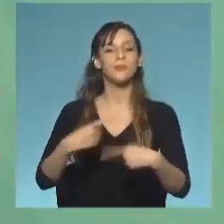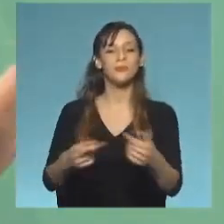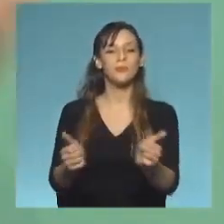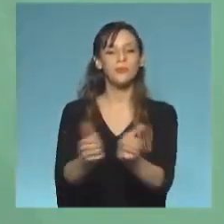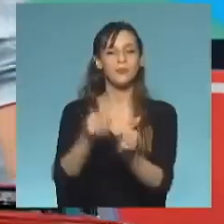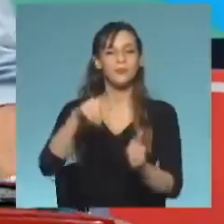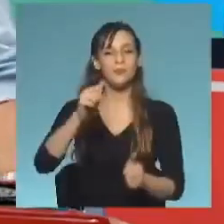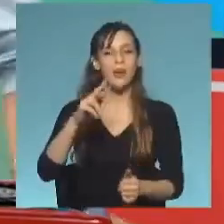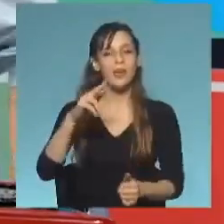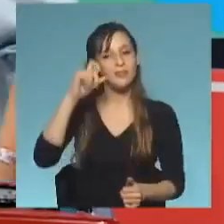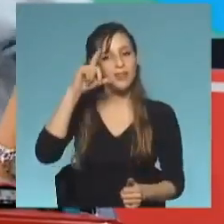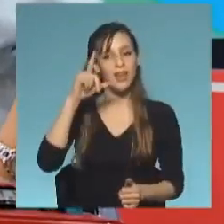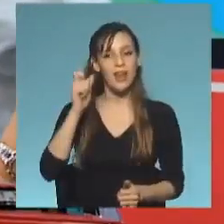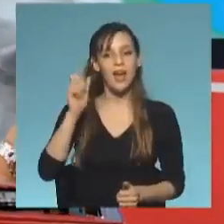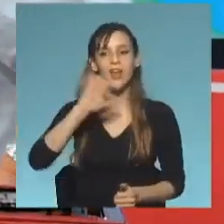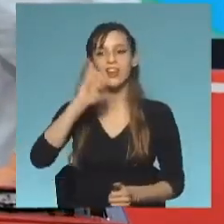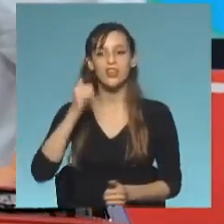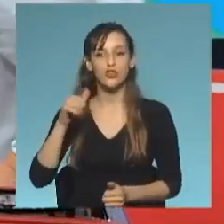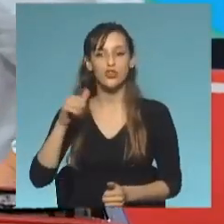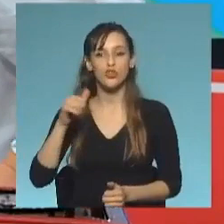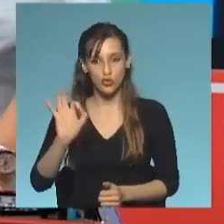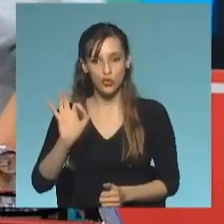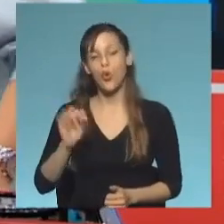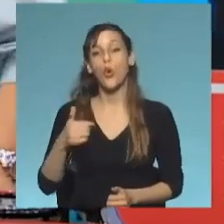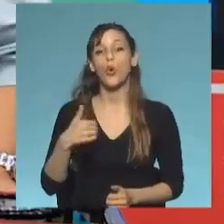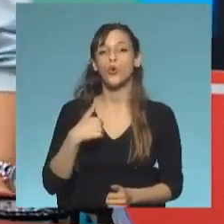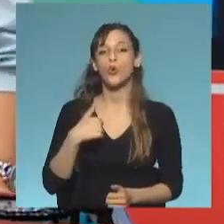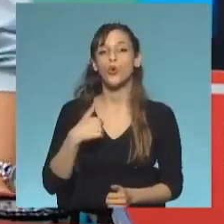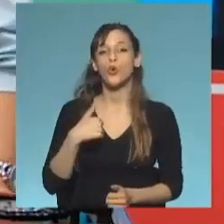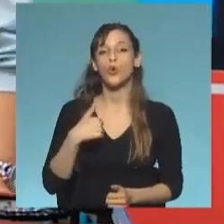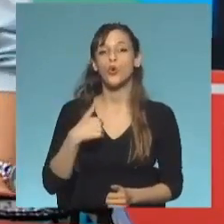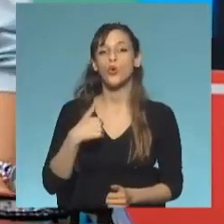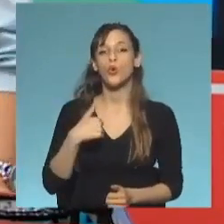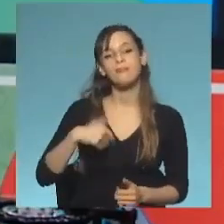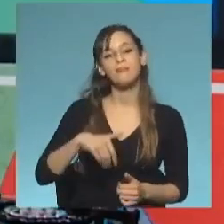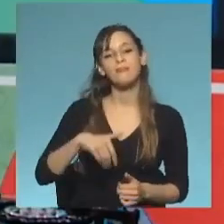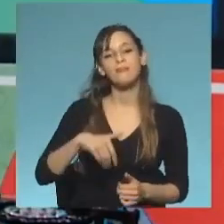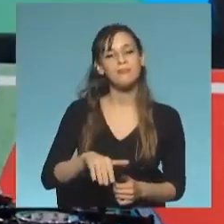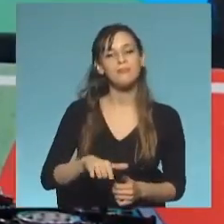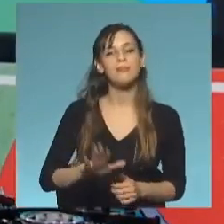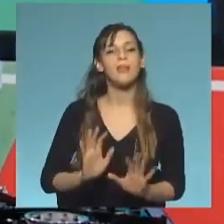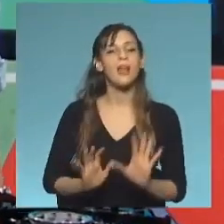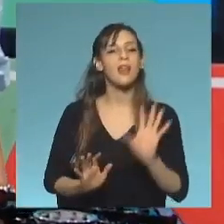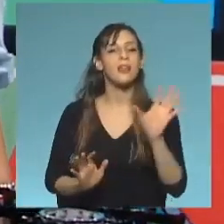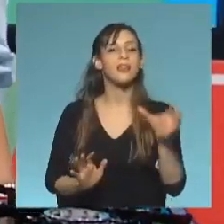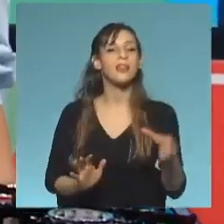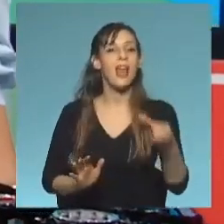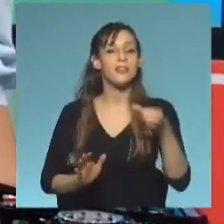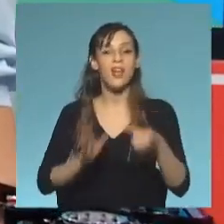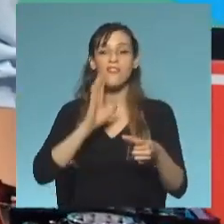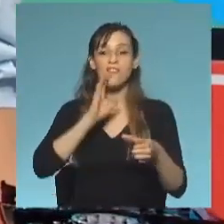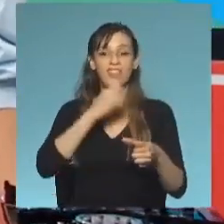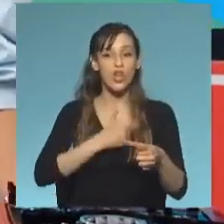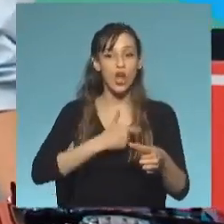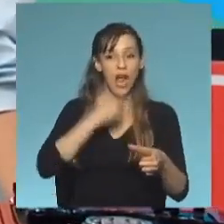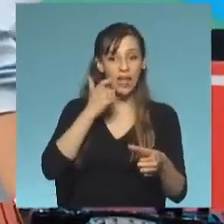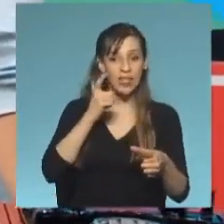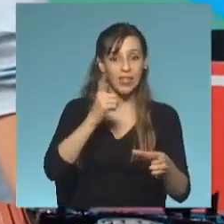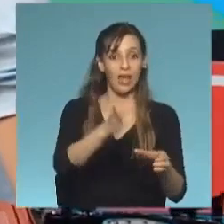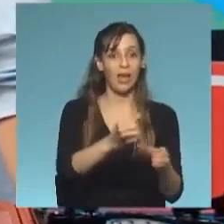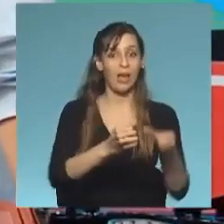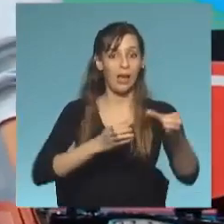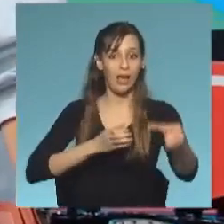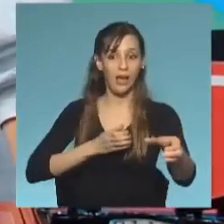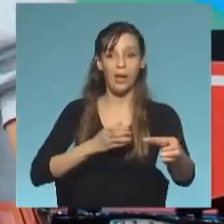Marcela Rienzo, te digo que estoy para cambiarles una tacita vamos de a hacer... vino caliente por un pastelito. Está,